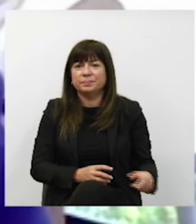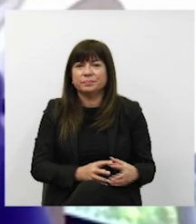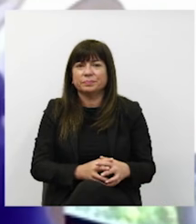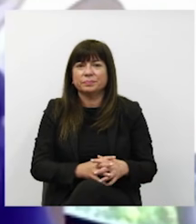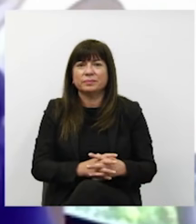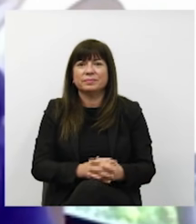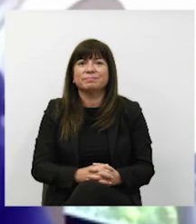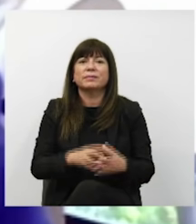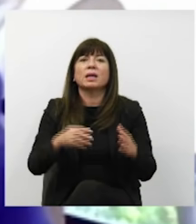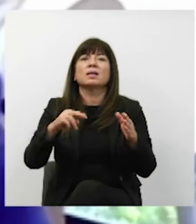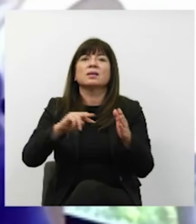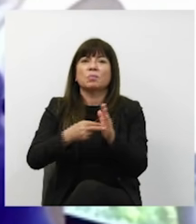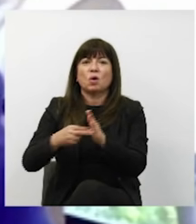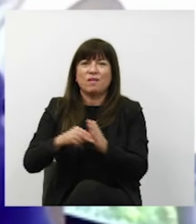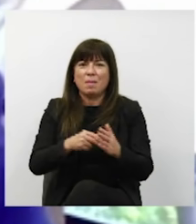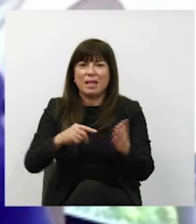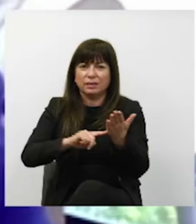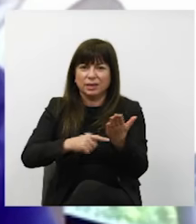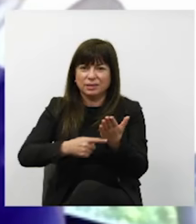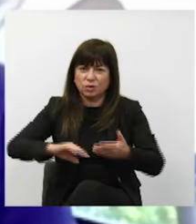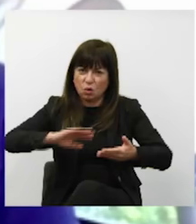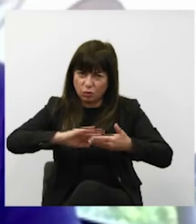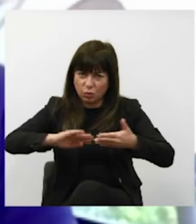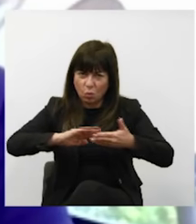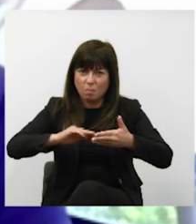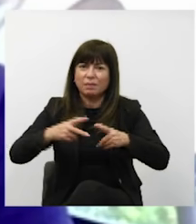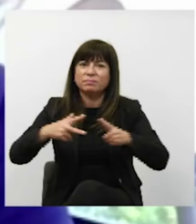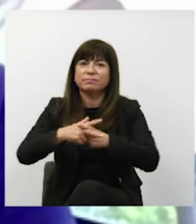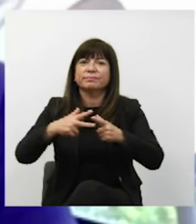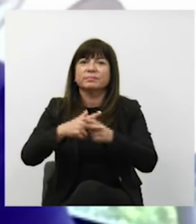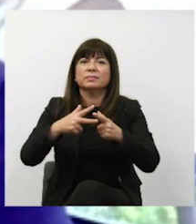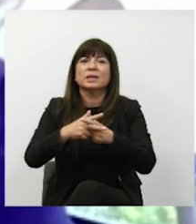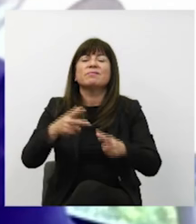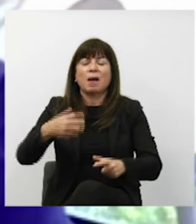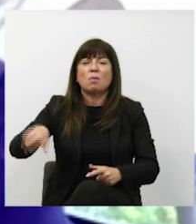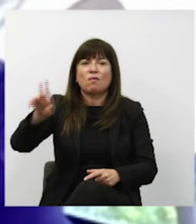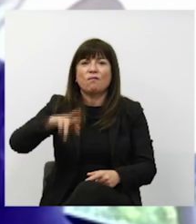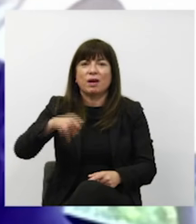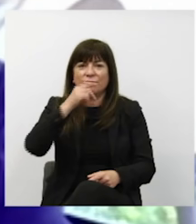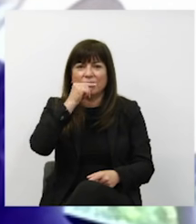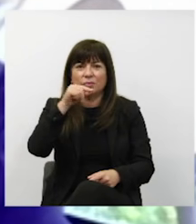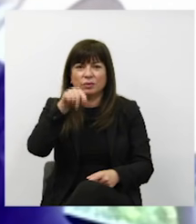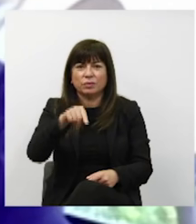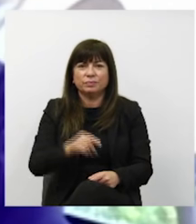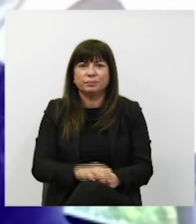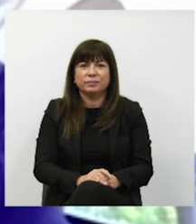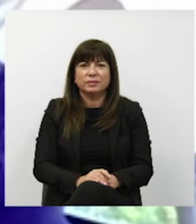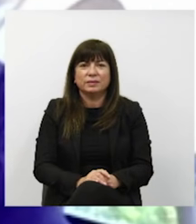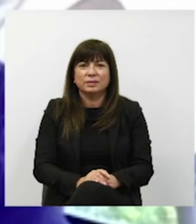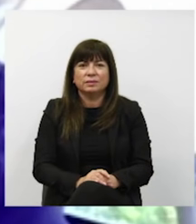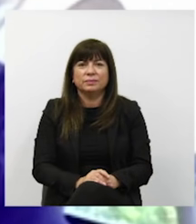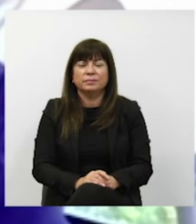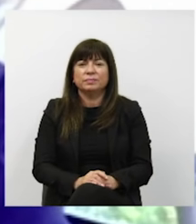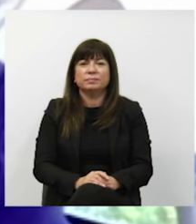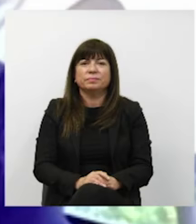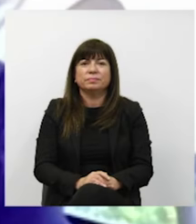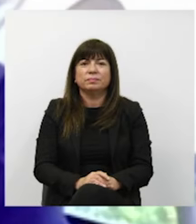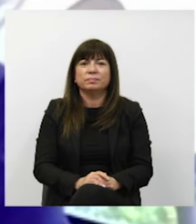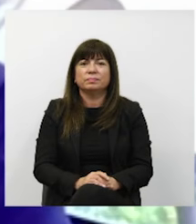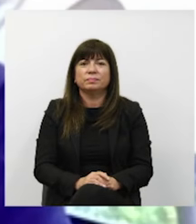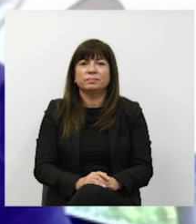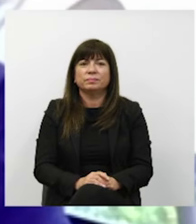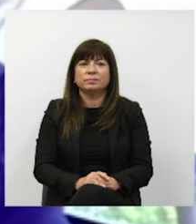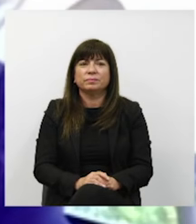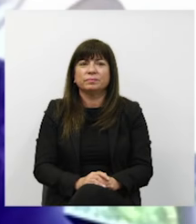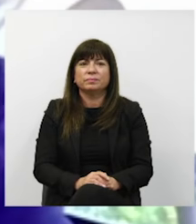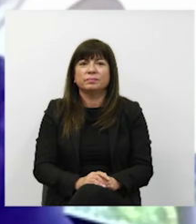social y de desaceleración del crecimiento, en la perspectiva larga, Chile había sido el que había llegado más lejos dentro de